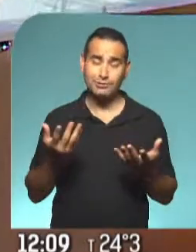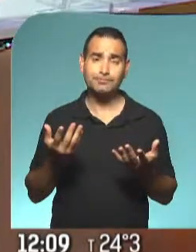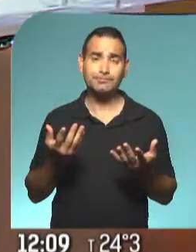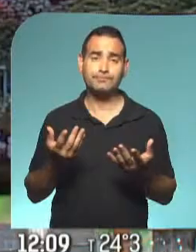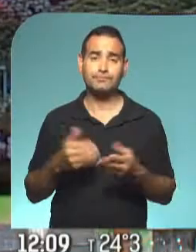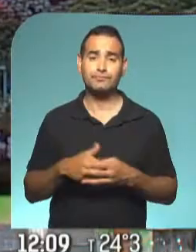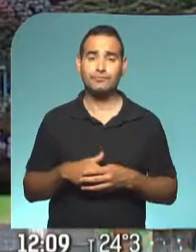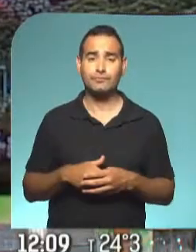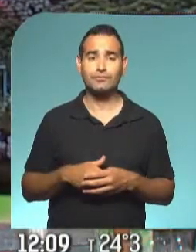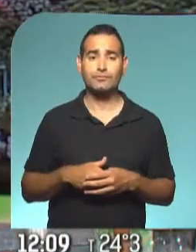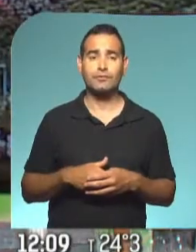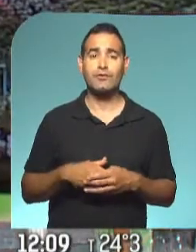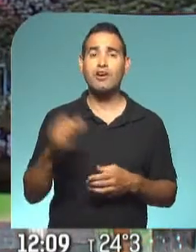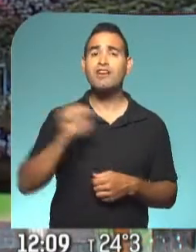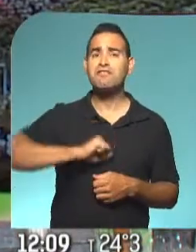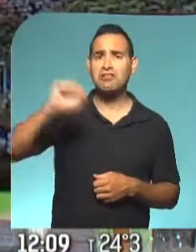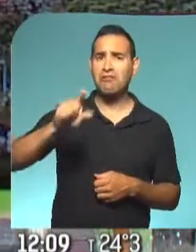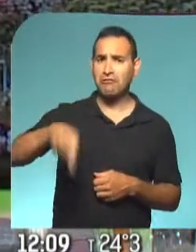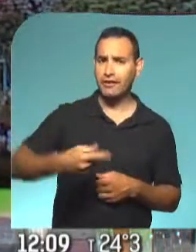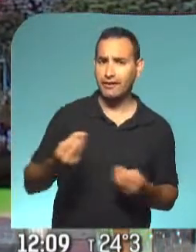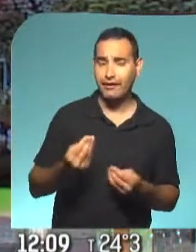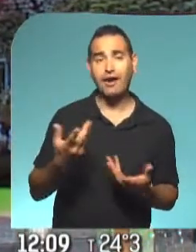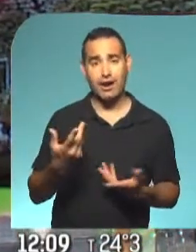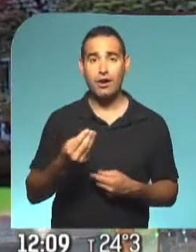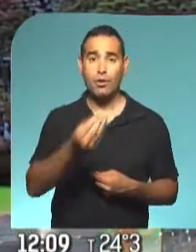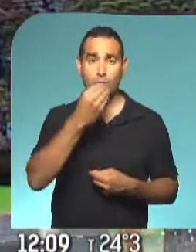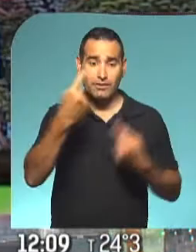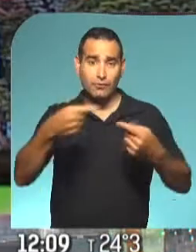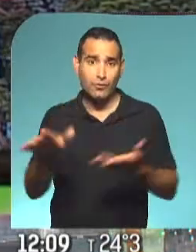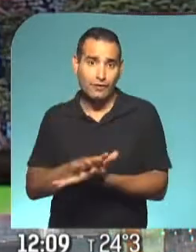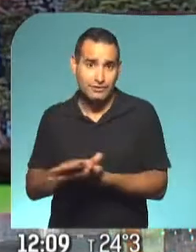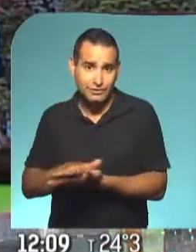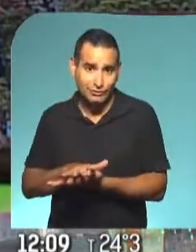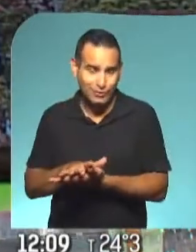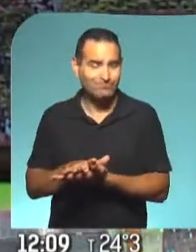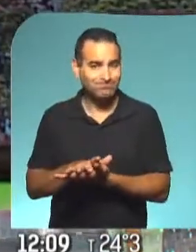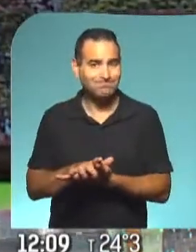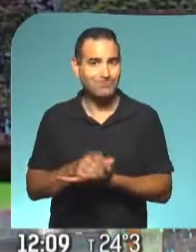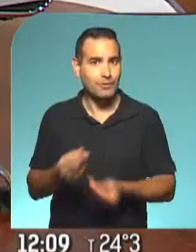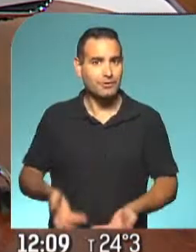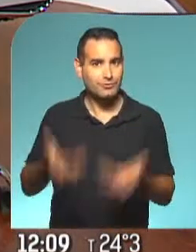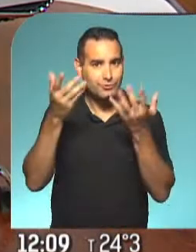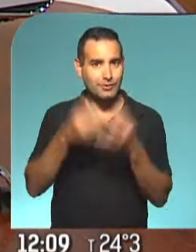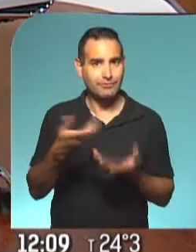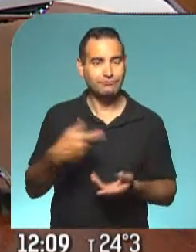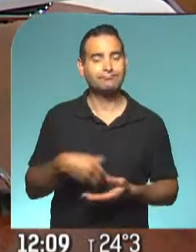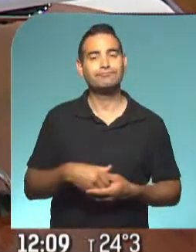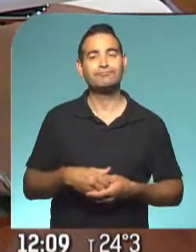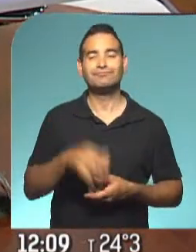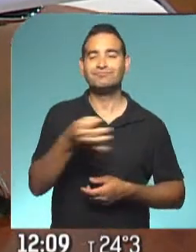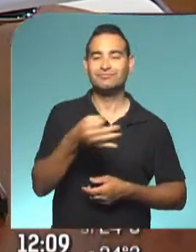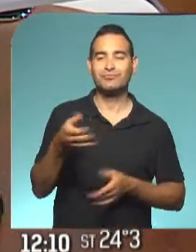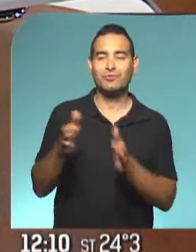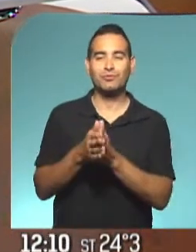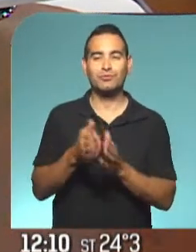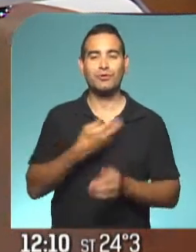principales actores inflacionarios se encuentran productos de la canasta básica, de la alimentación, ¿no? Eso me parece que por ahí pasa. Tal cual. Y estamos con